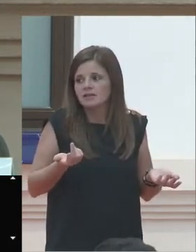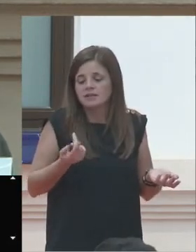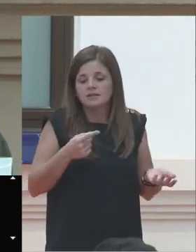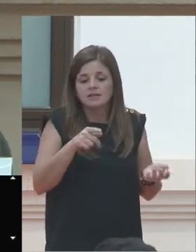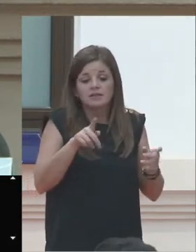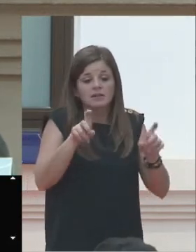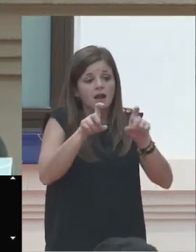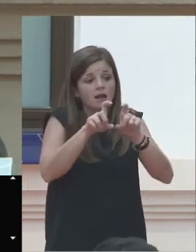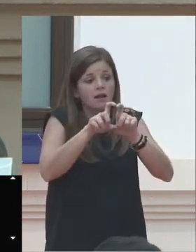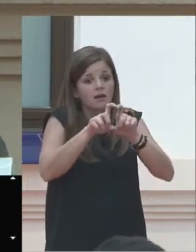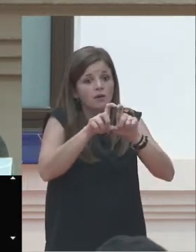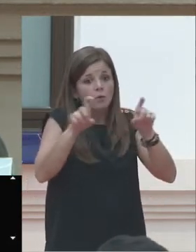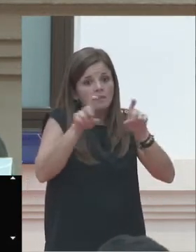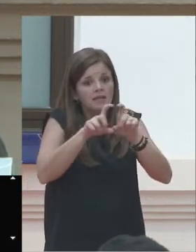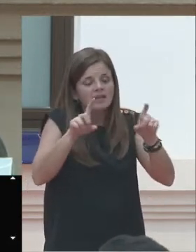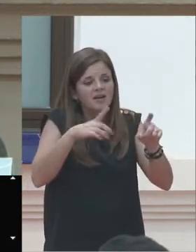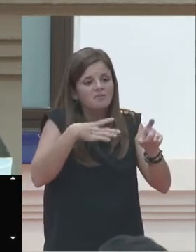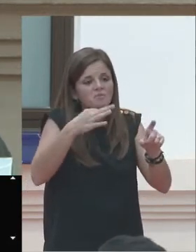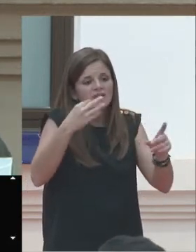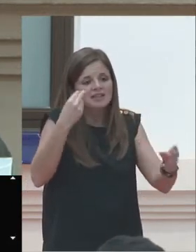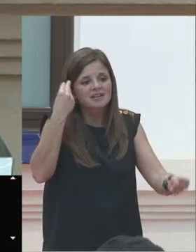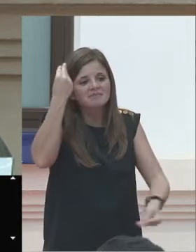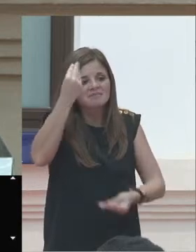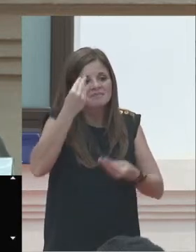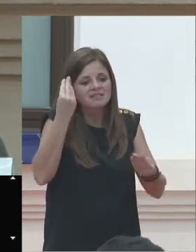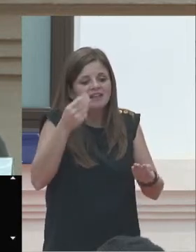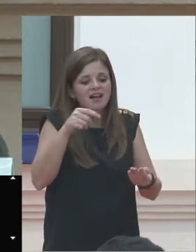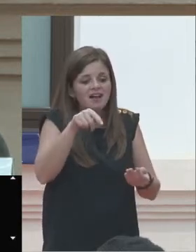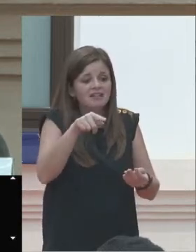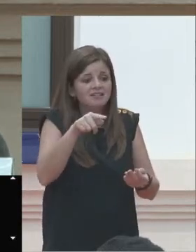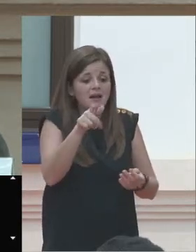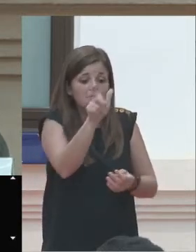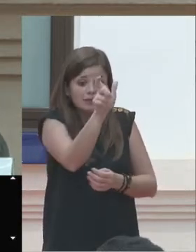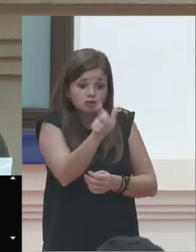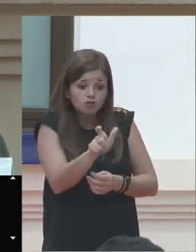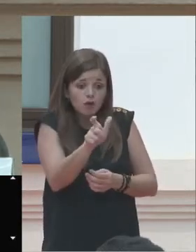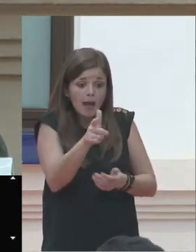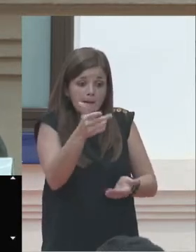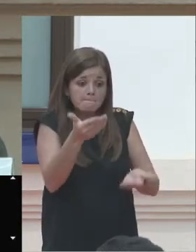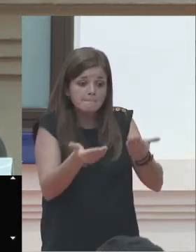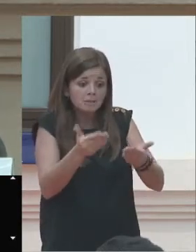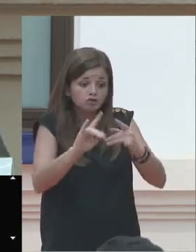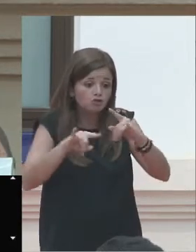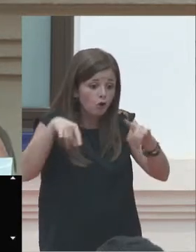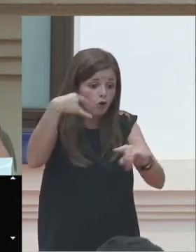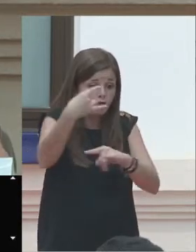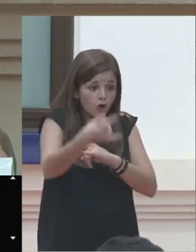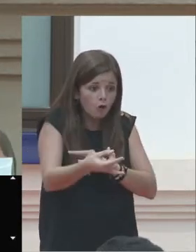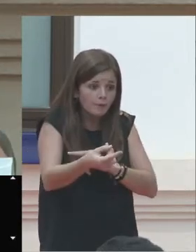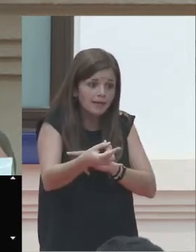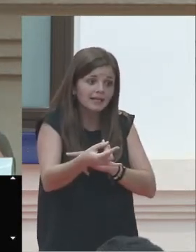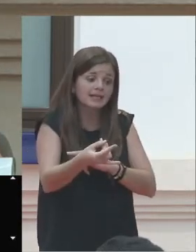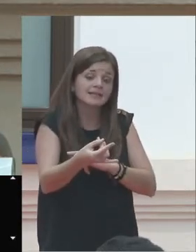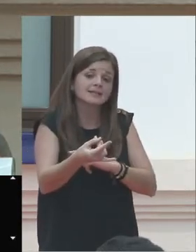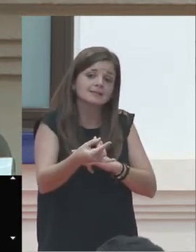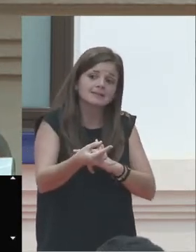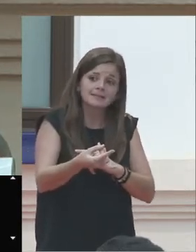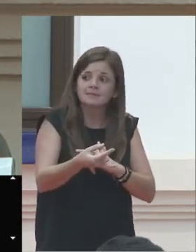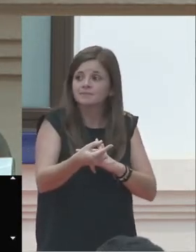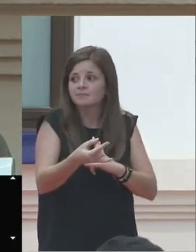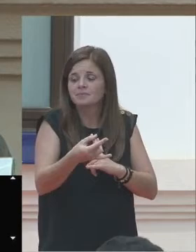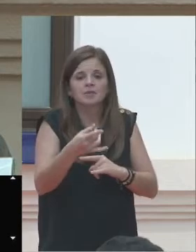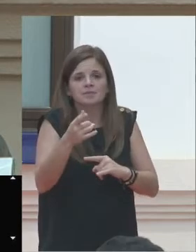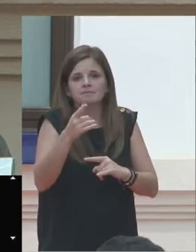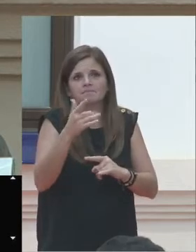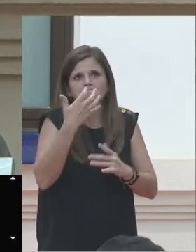La compañía puede considerar que a ese pasajero que pesa el doble, o sea, una empresa aérea calcula que cada pasajero